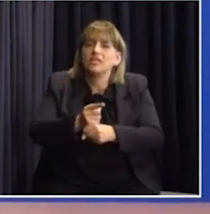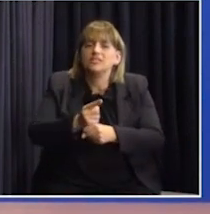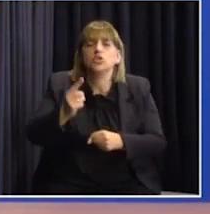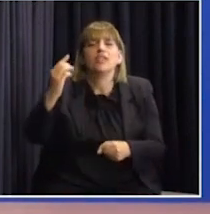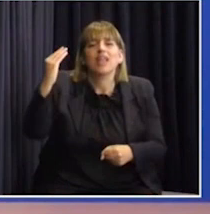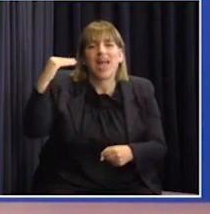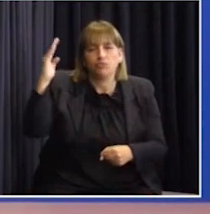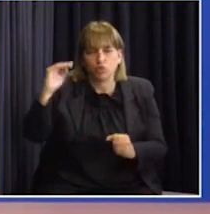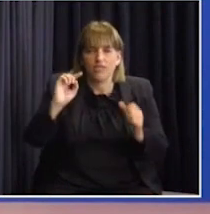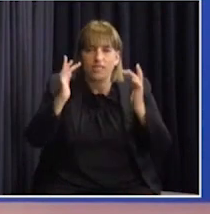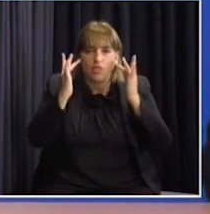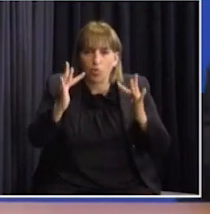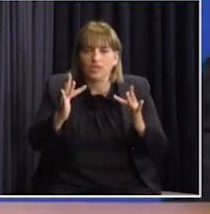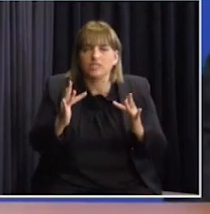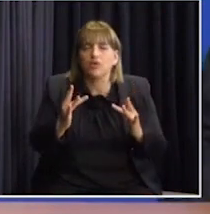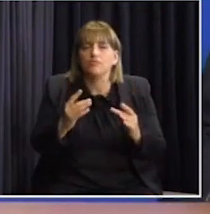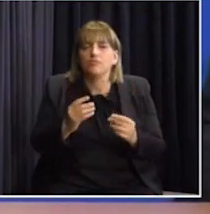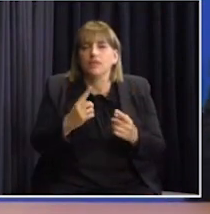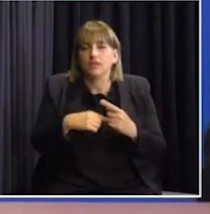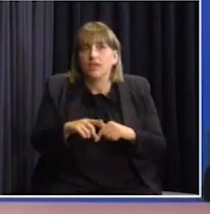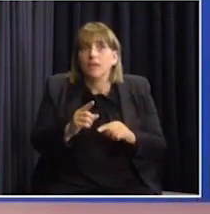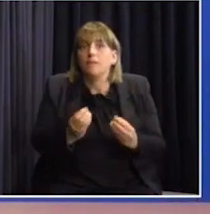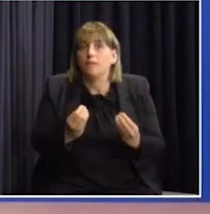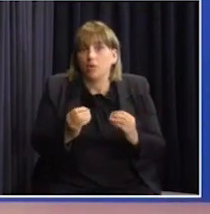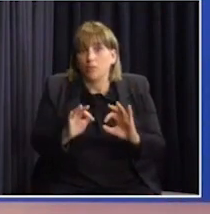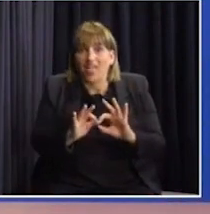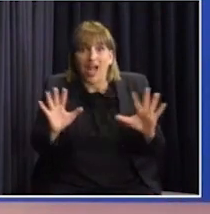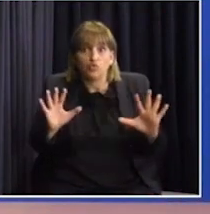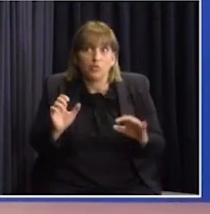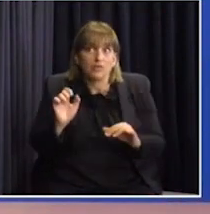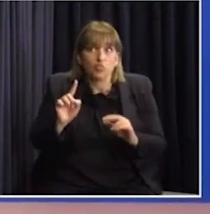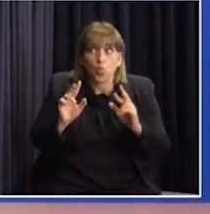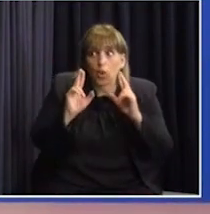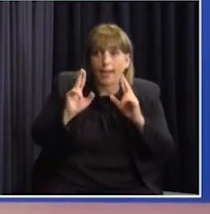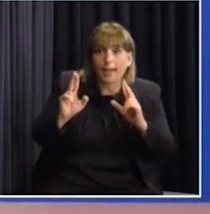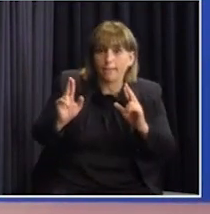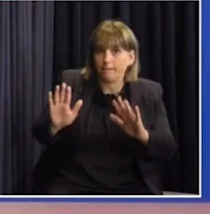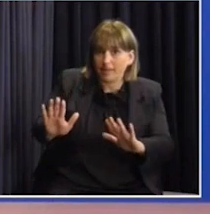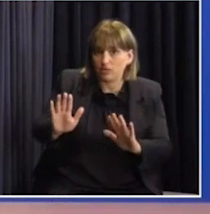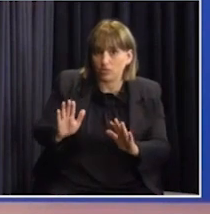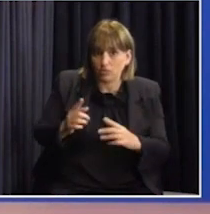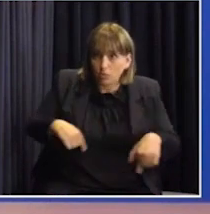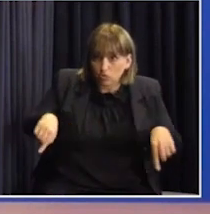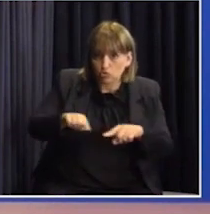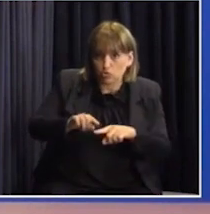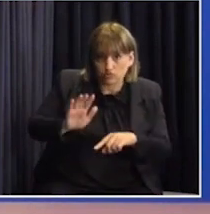autoridades educativas basadas en la autonomía que es fundamental su respeto por todos nosotros